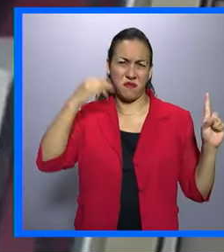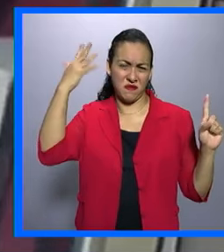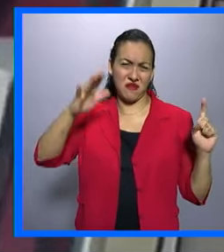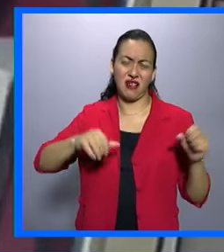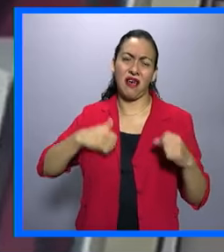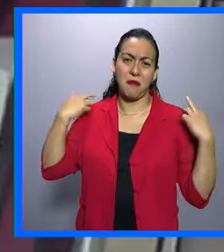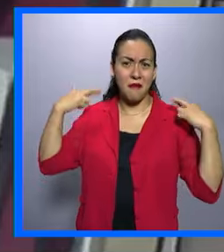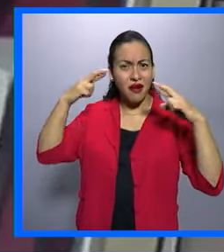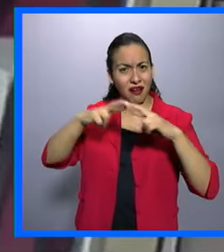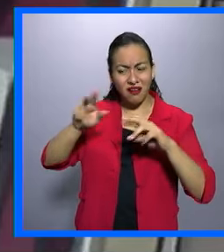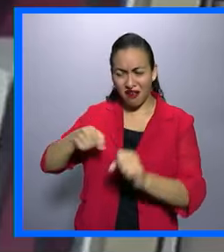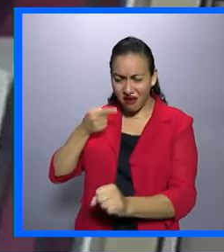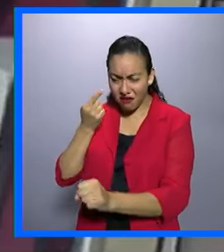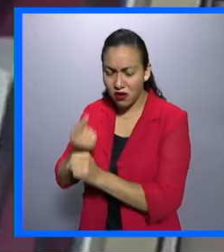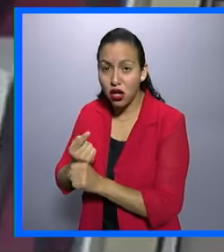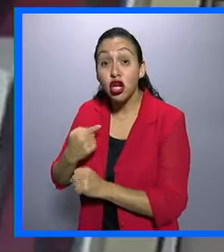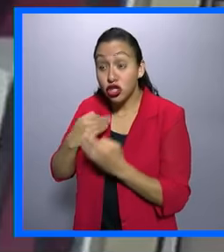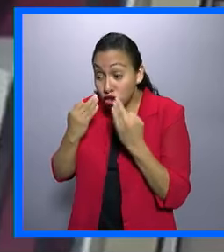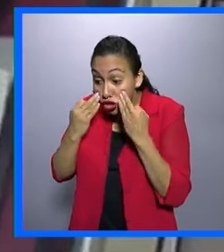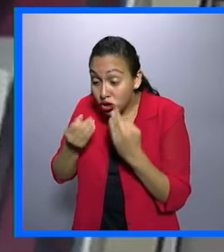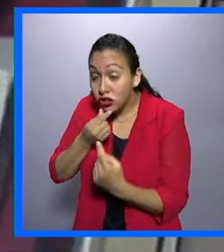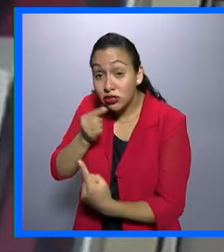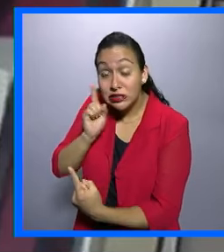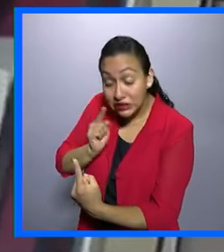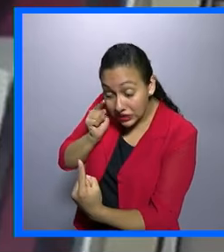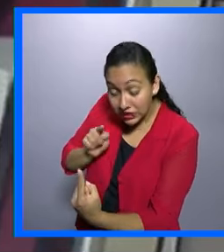y en este caso yo vi a la menor de edad.